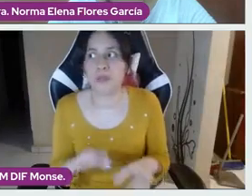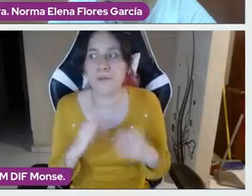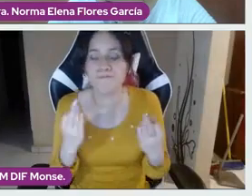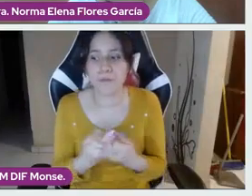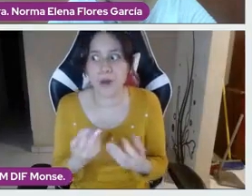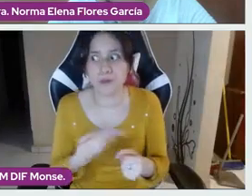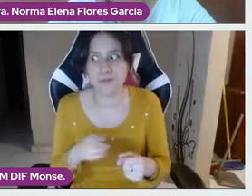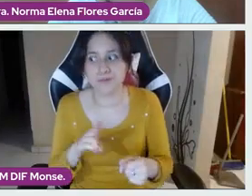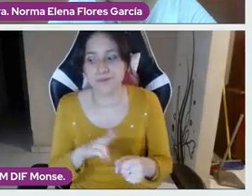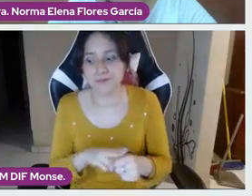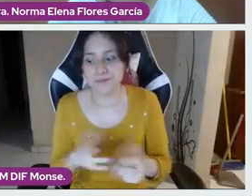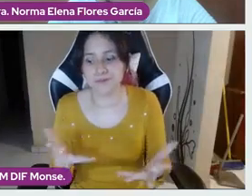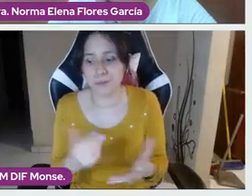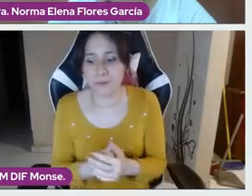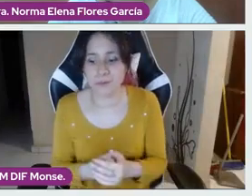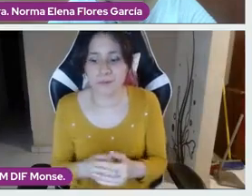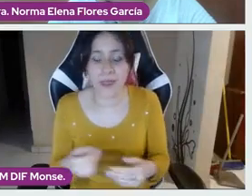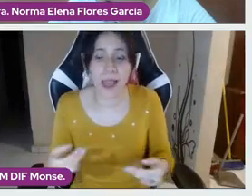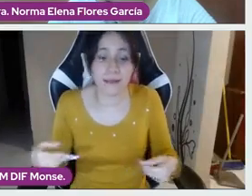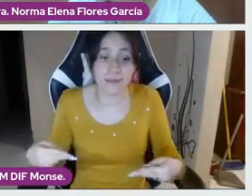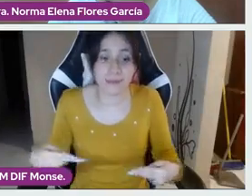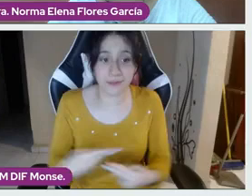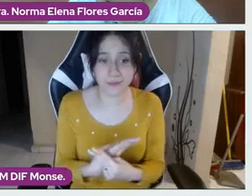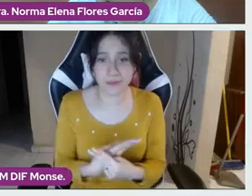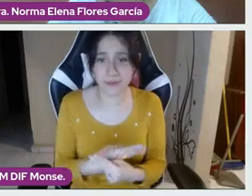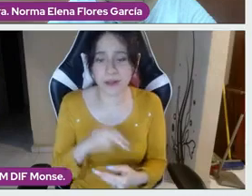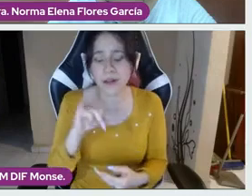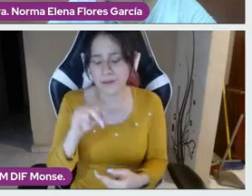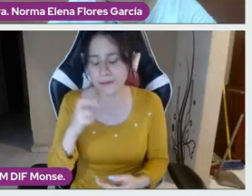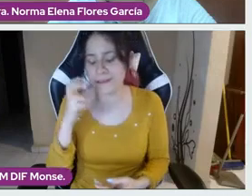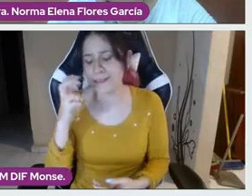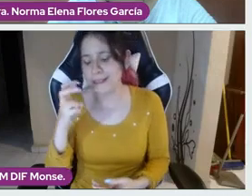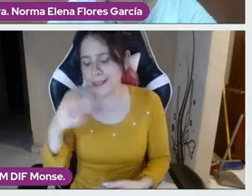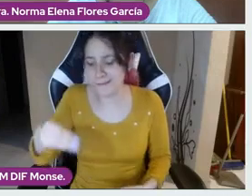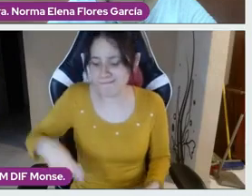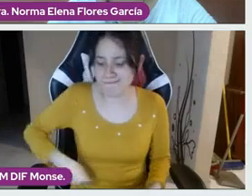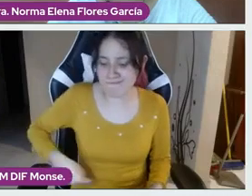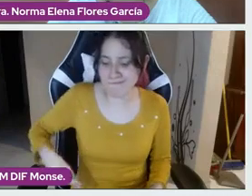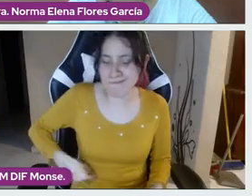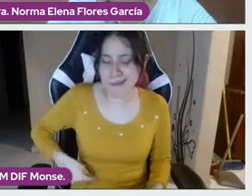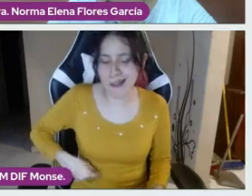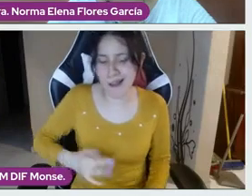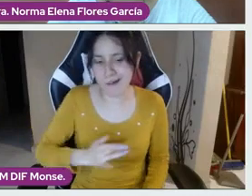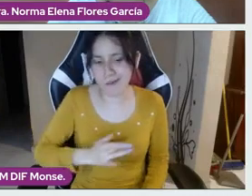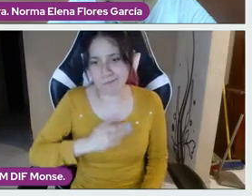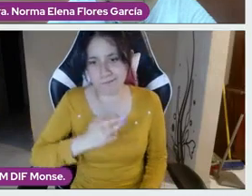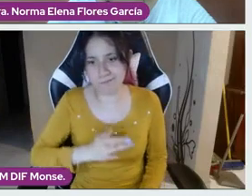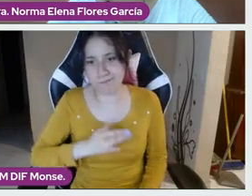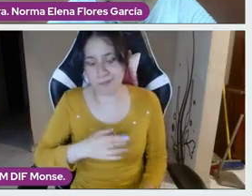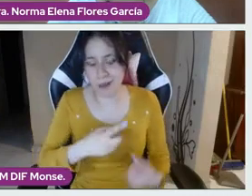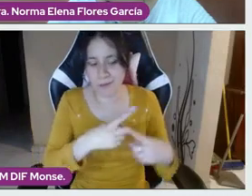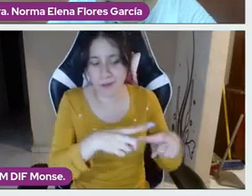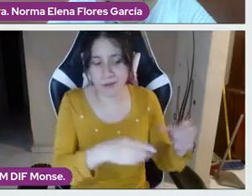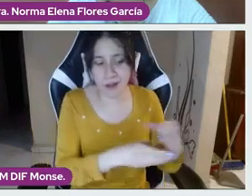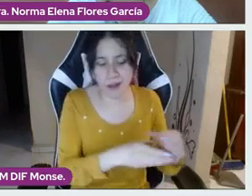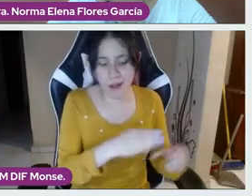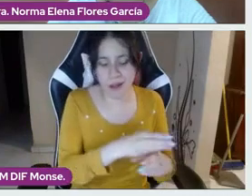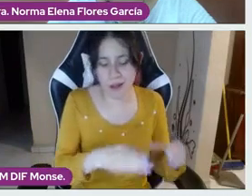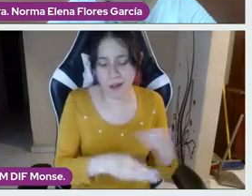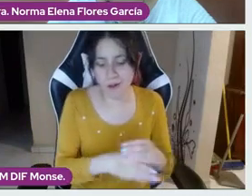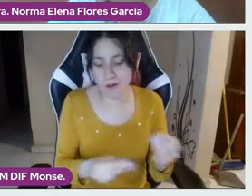es que no tenga. Entonces, sí, por supuesto, el sentimiento de culpa puede originar en las familias, sobre